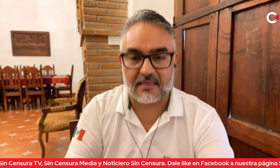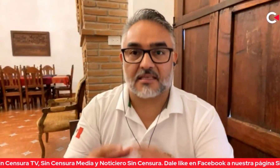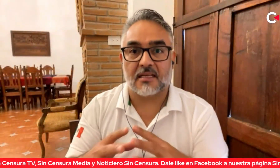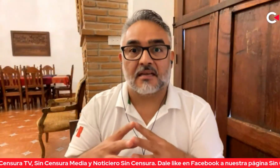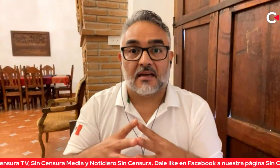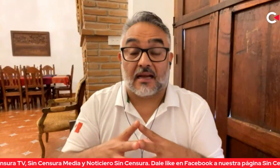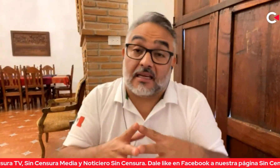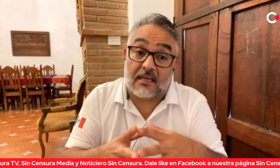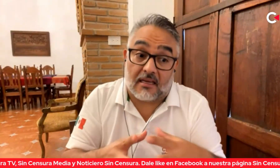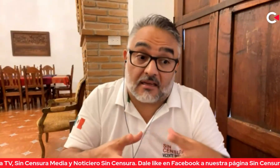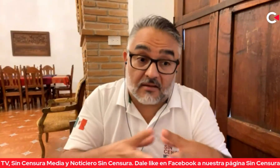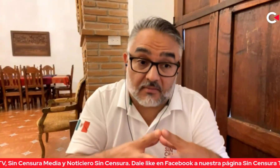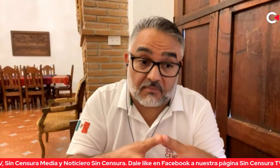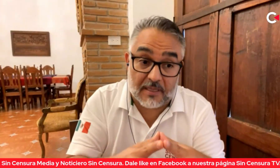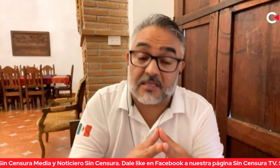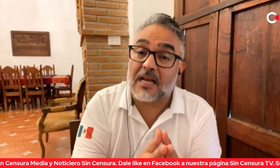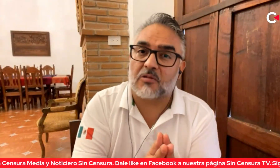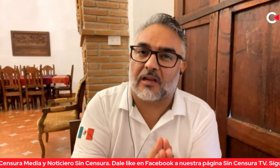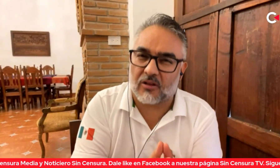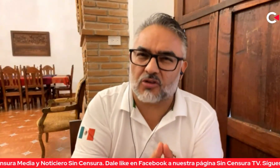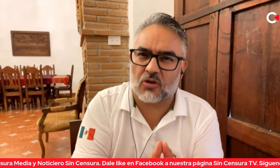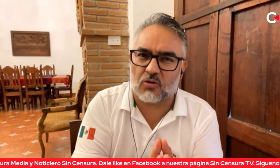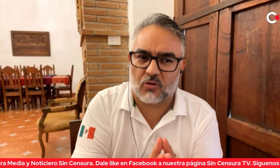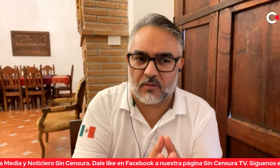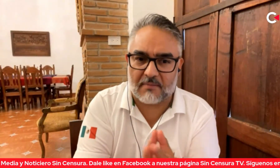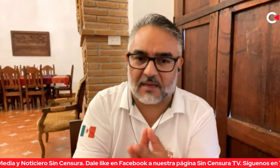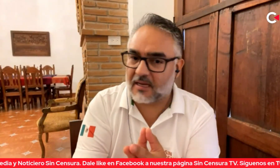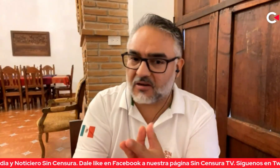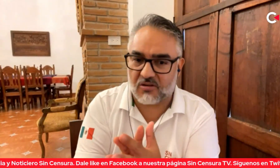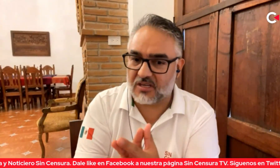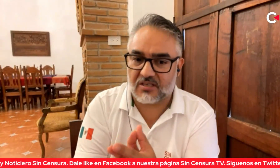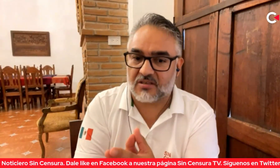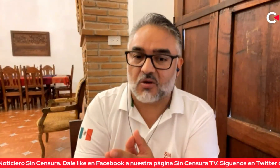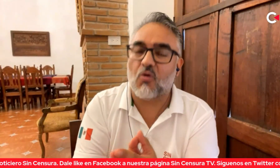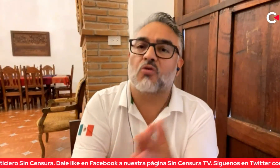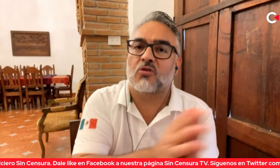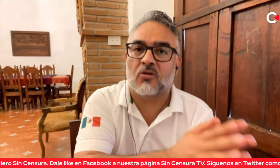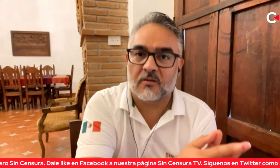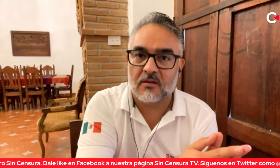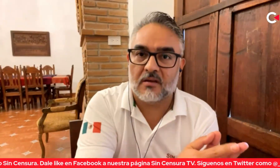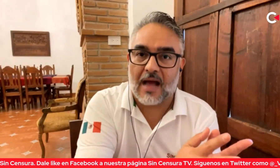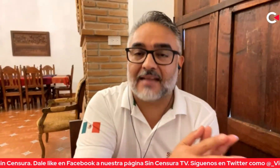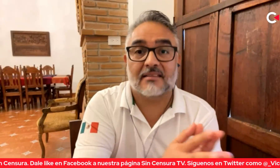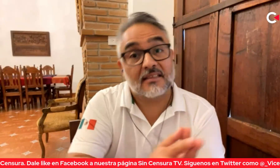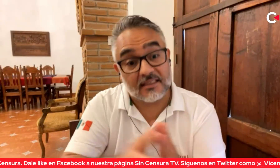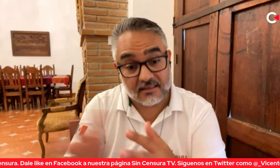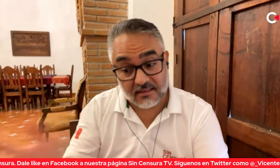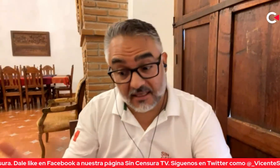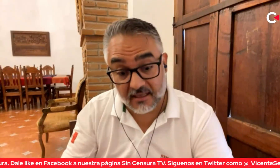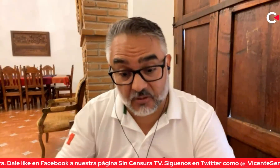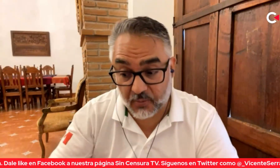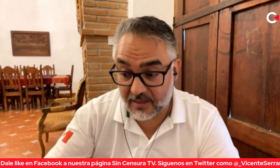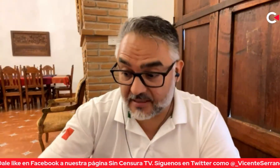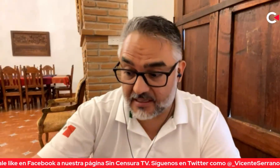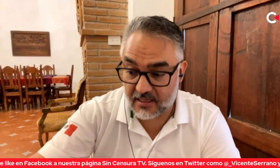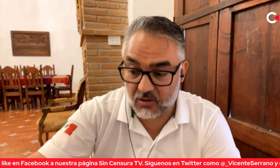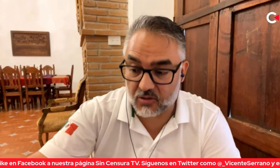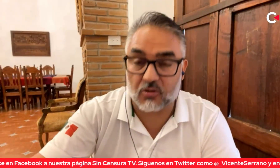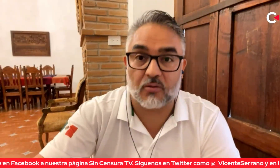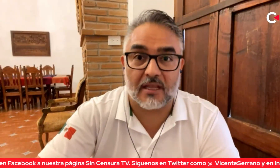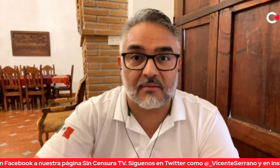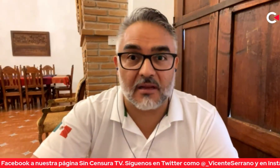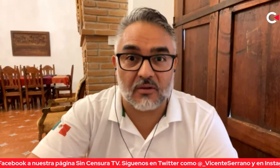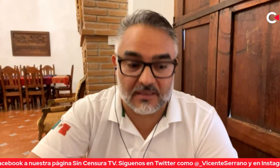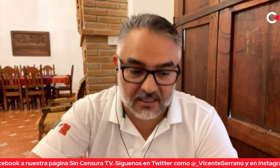cerrar, Nancy, aquí pensando en el 2 de octubre, México es uno antes y después de ese